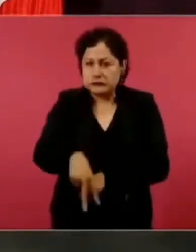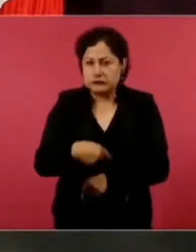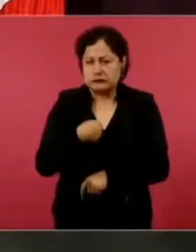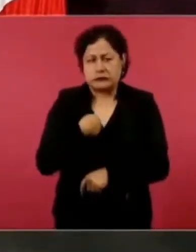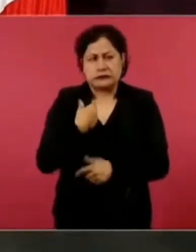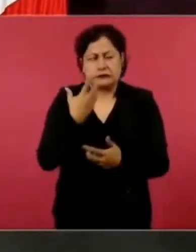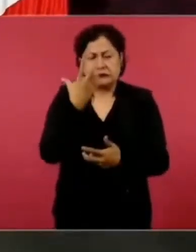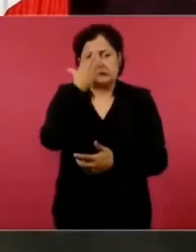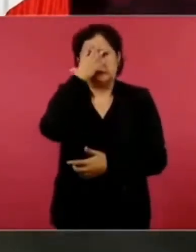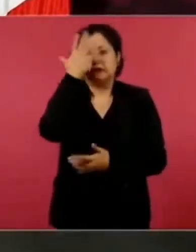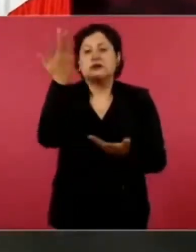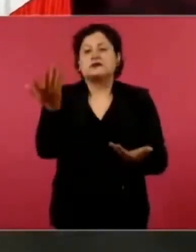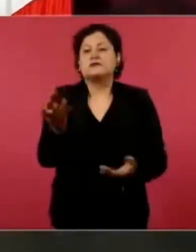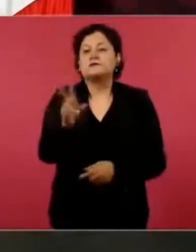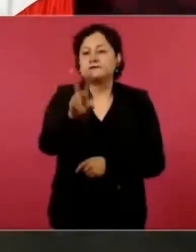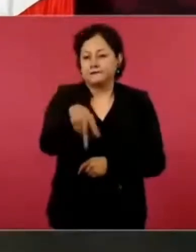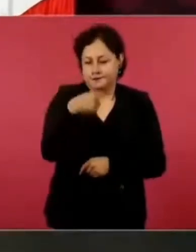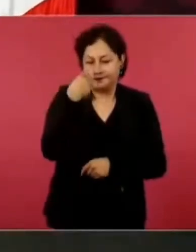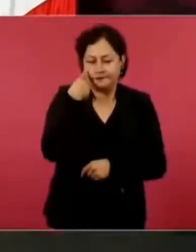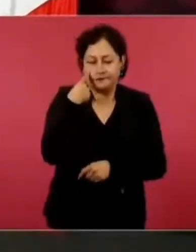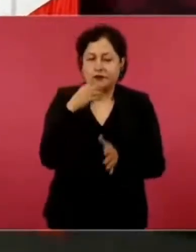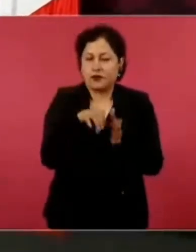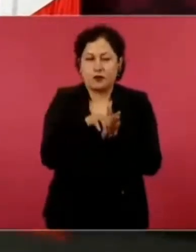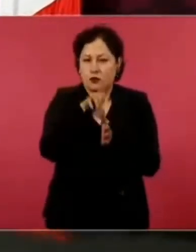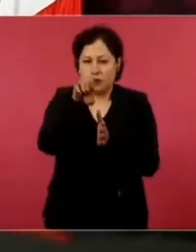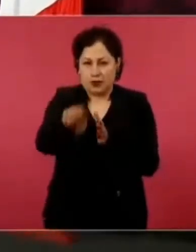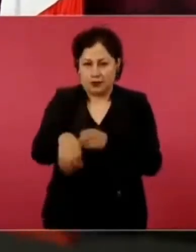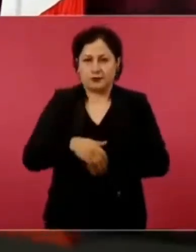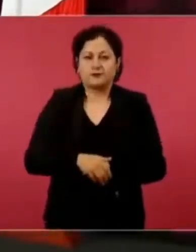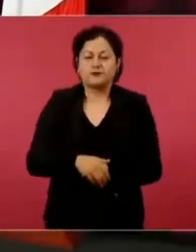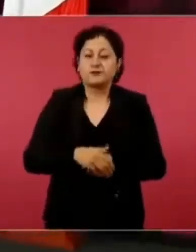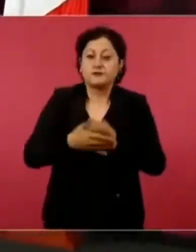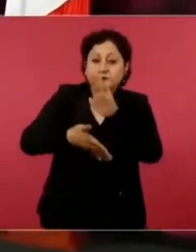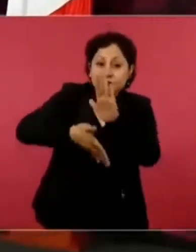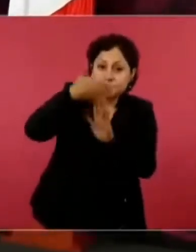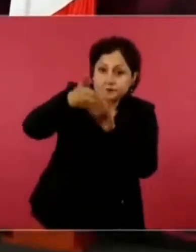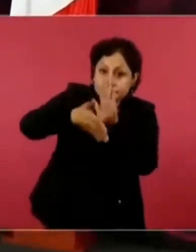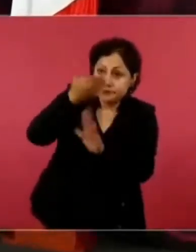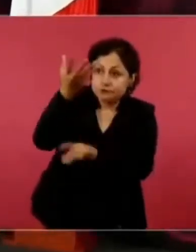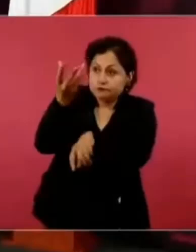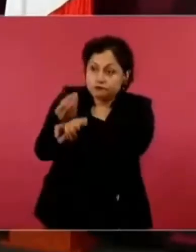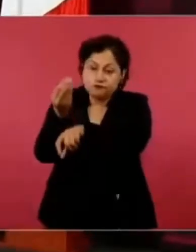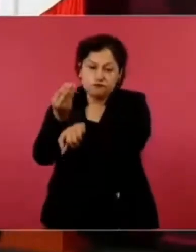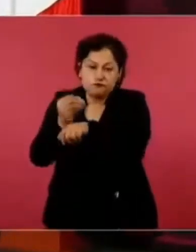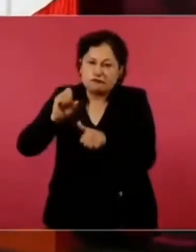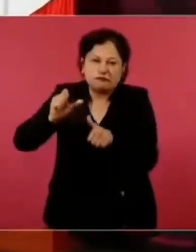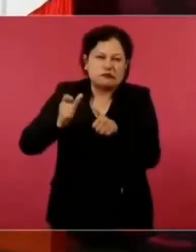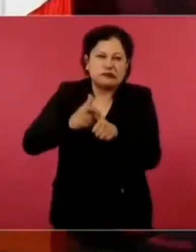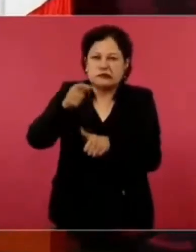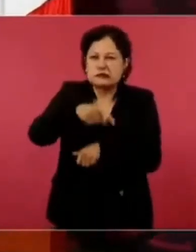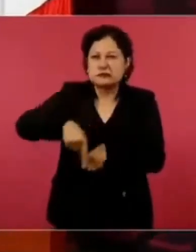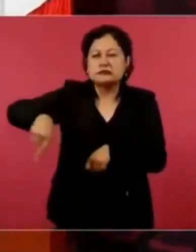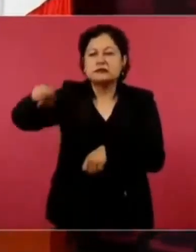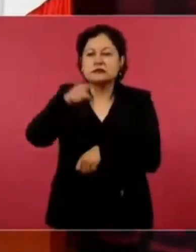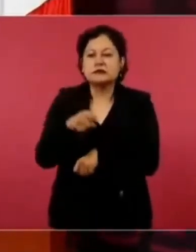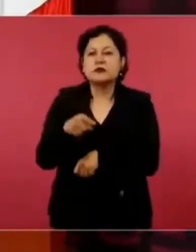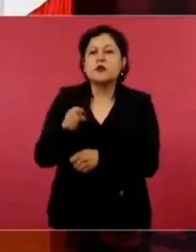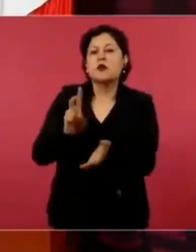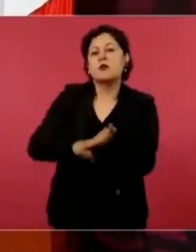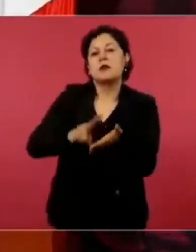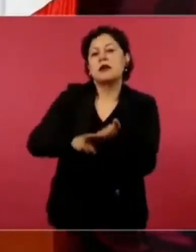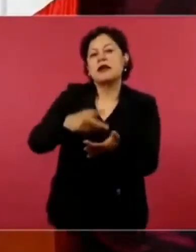que costaba 100 millones, la cobraban en